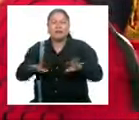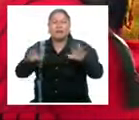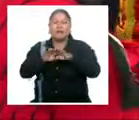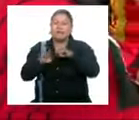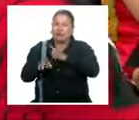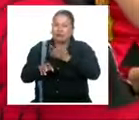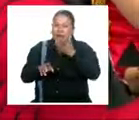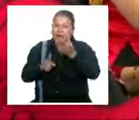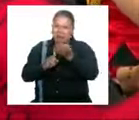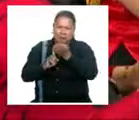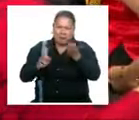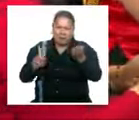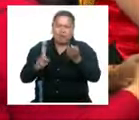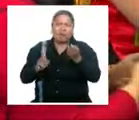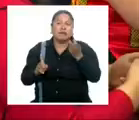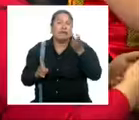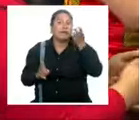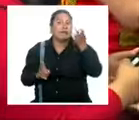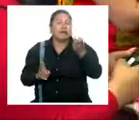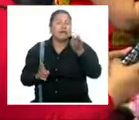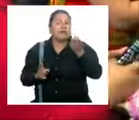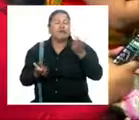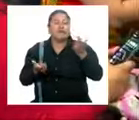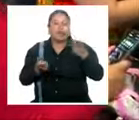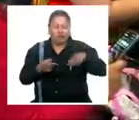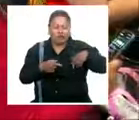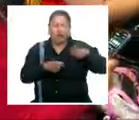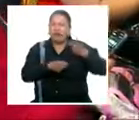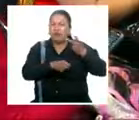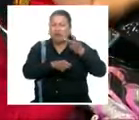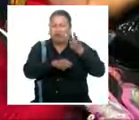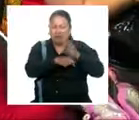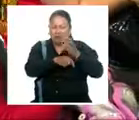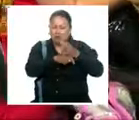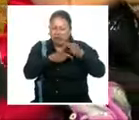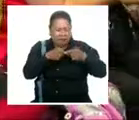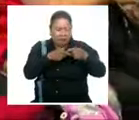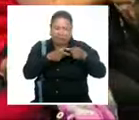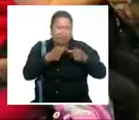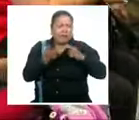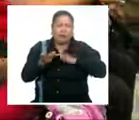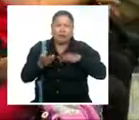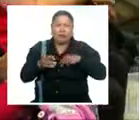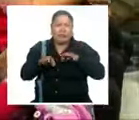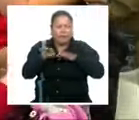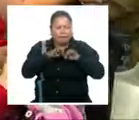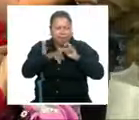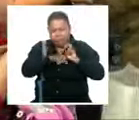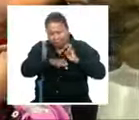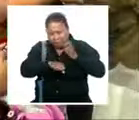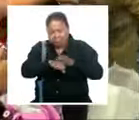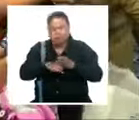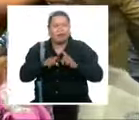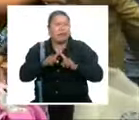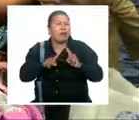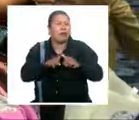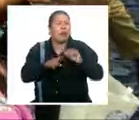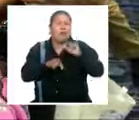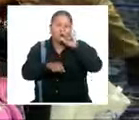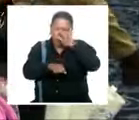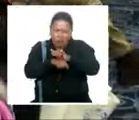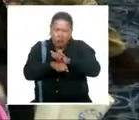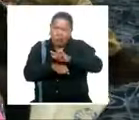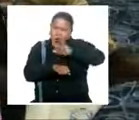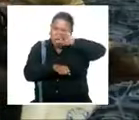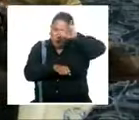la par, y en ese sentido, estos días, señor gobernador, estaremos trabajando intensamente con las distintas